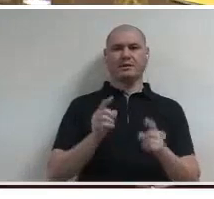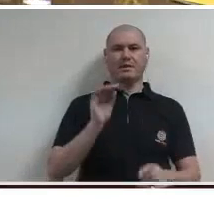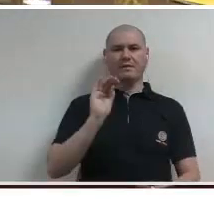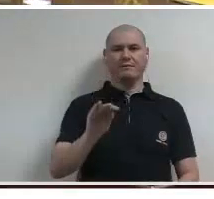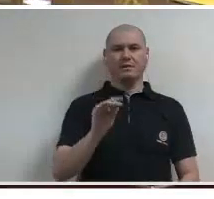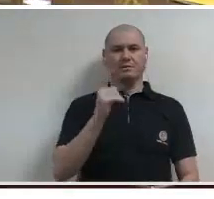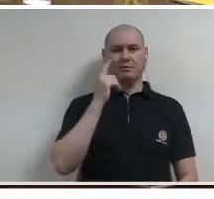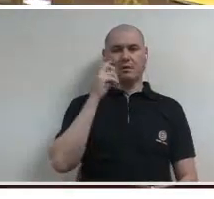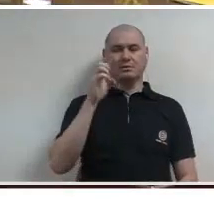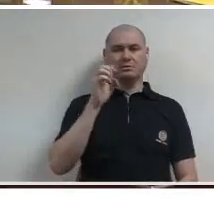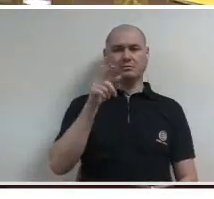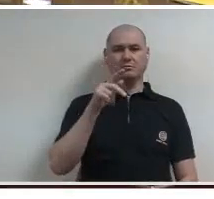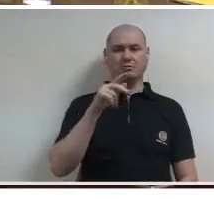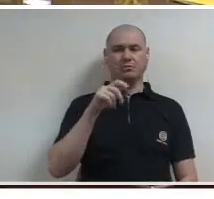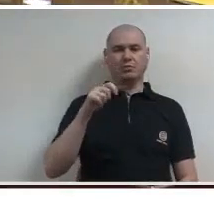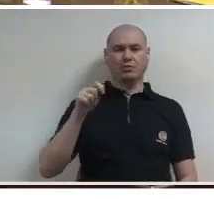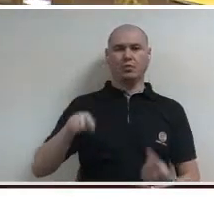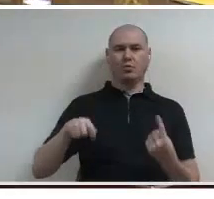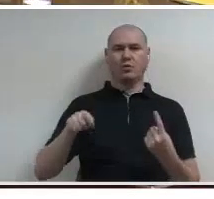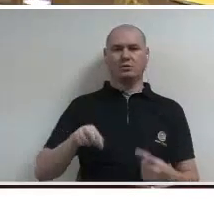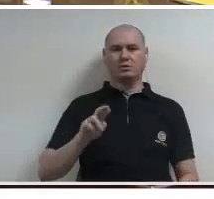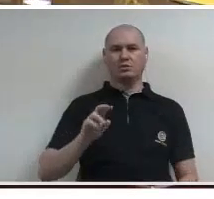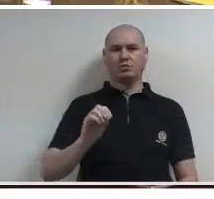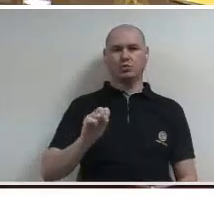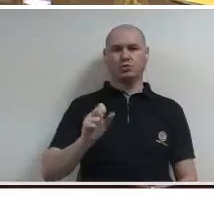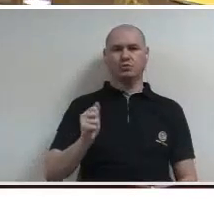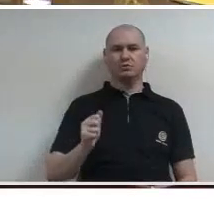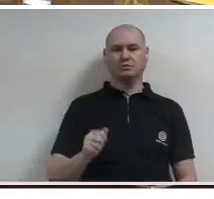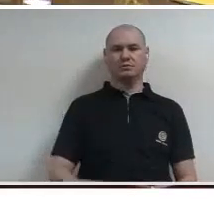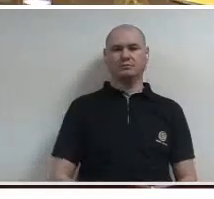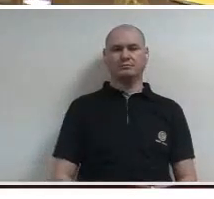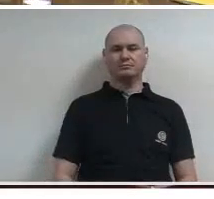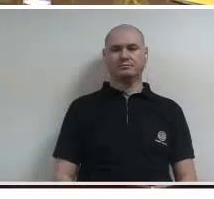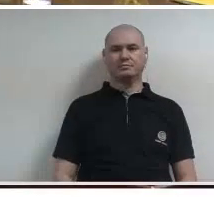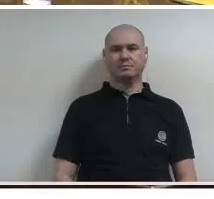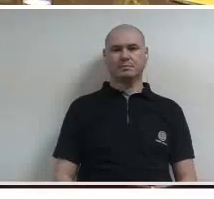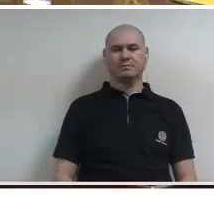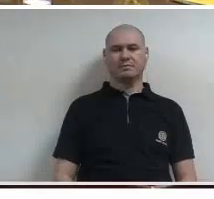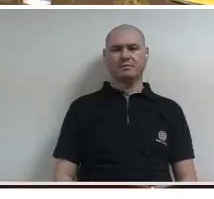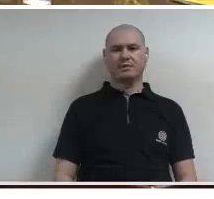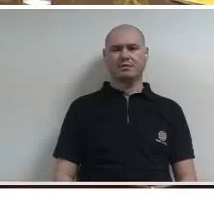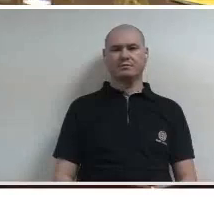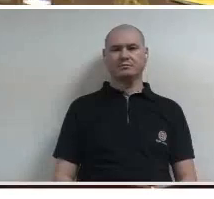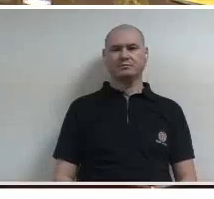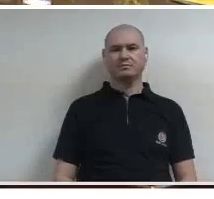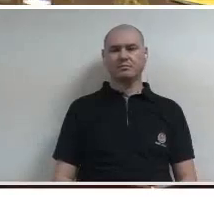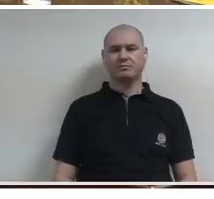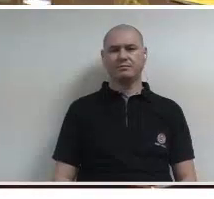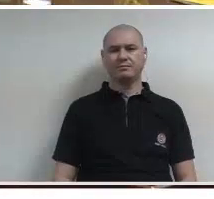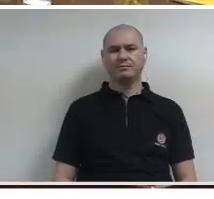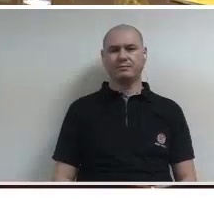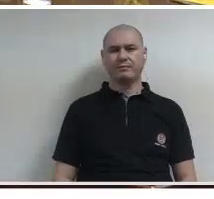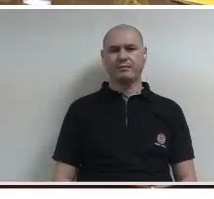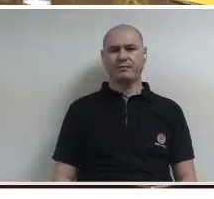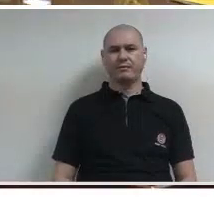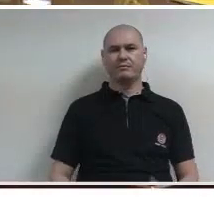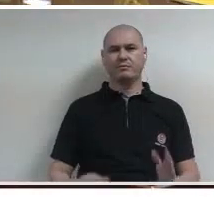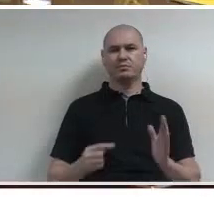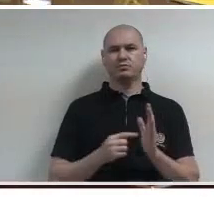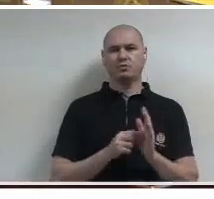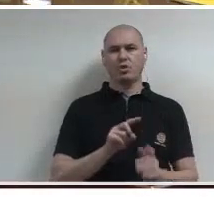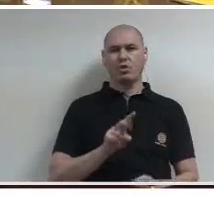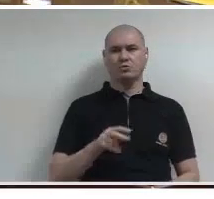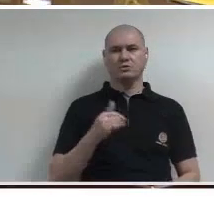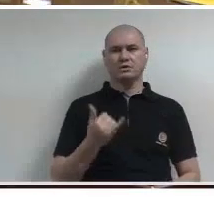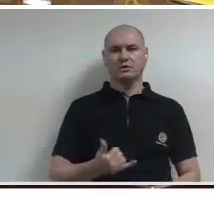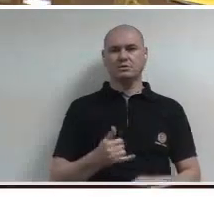ñambo tobe, con Bajeruré. Aunque juego la mala atención con